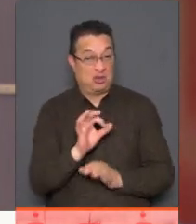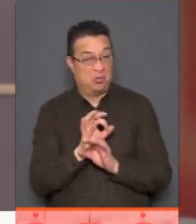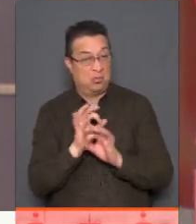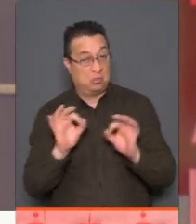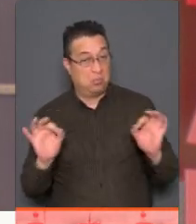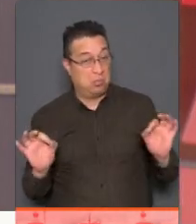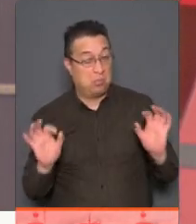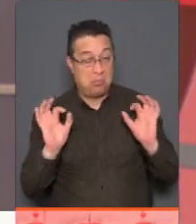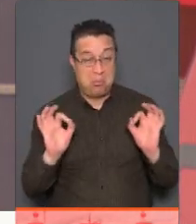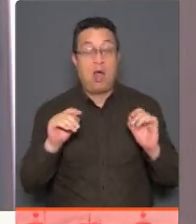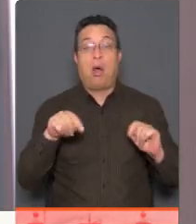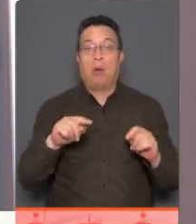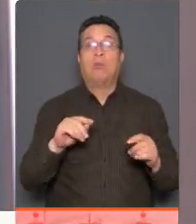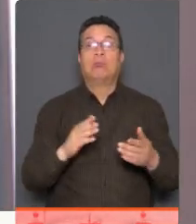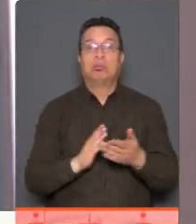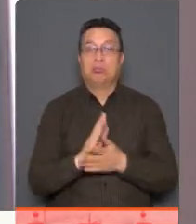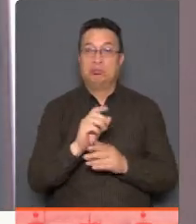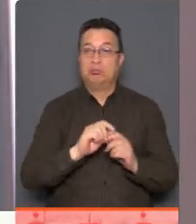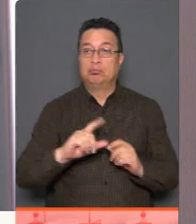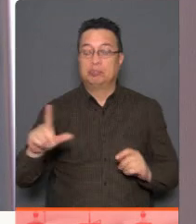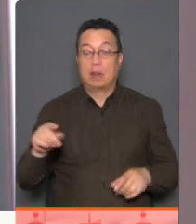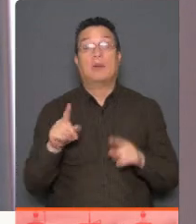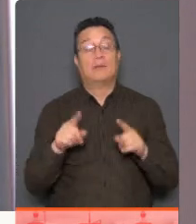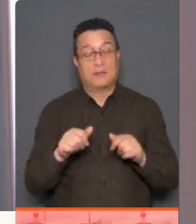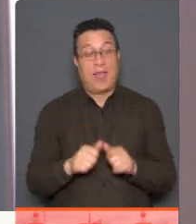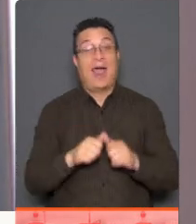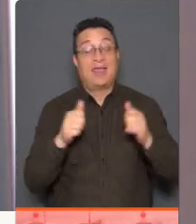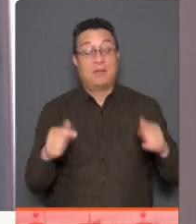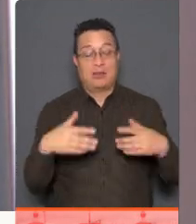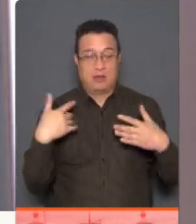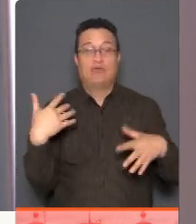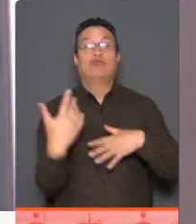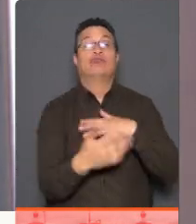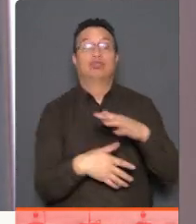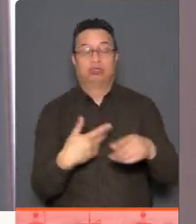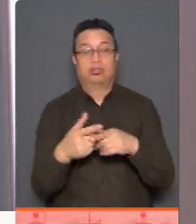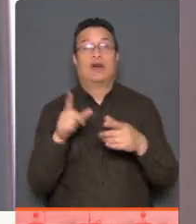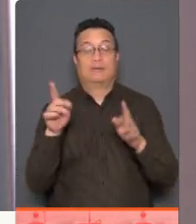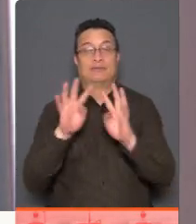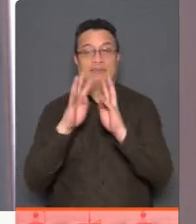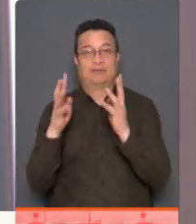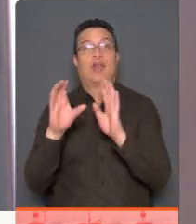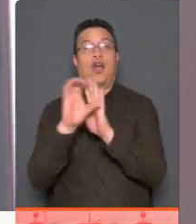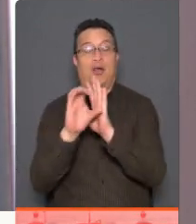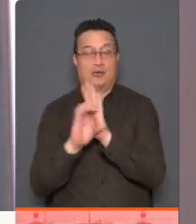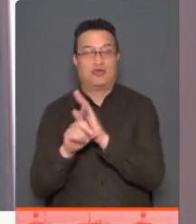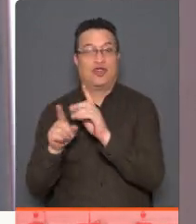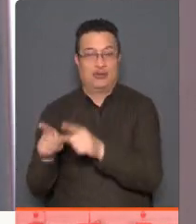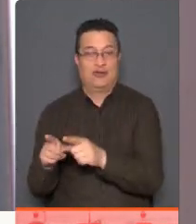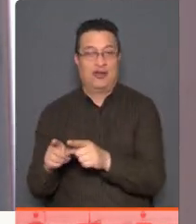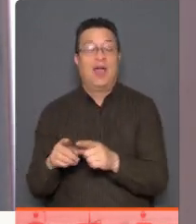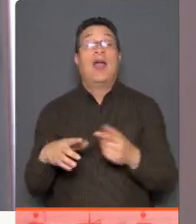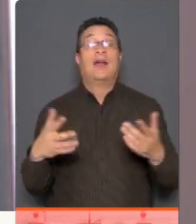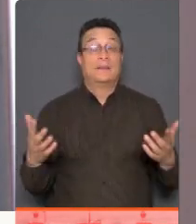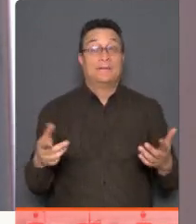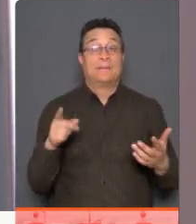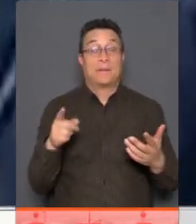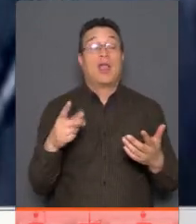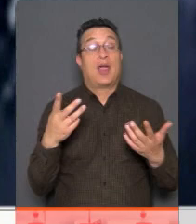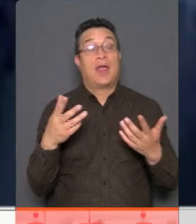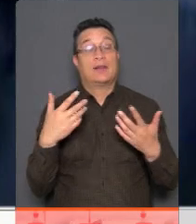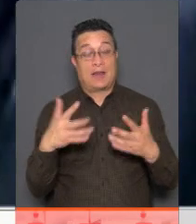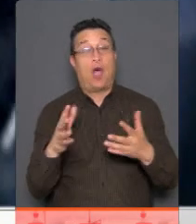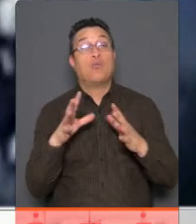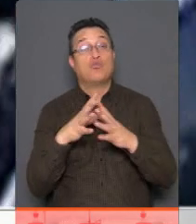en nuestra política. Y sobre todo después de todo lo que sucedió con la Convención Constitucional. Es decir, que de una u otra forma, muchas